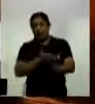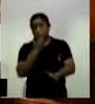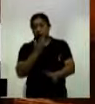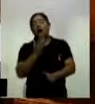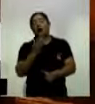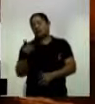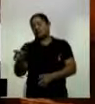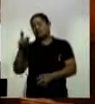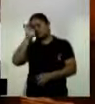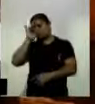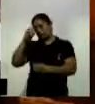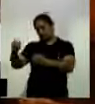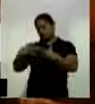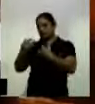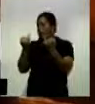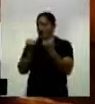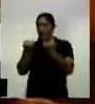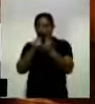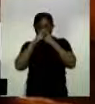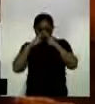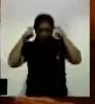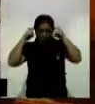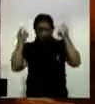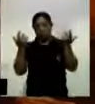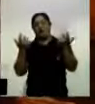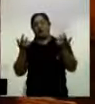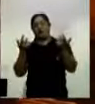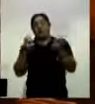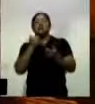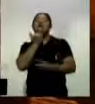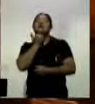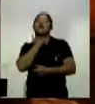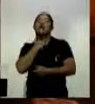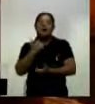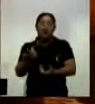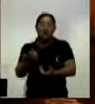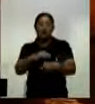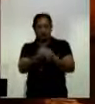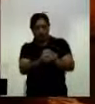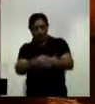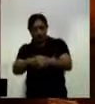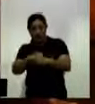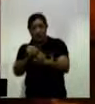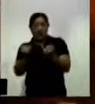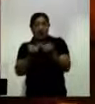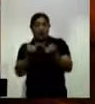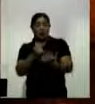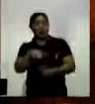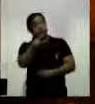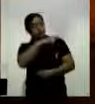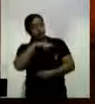nos recomiendan. Y también por el bienestar de los clientes y la seguridad, ¿no?